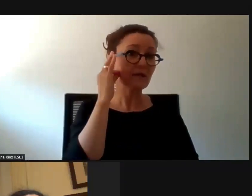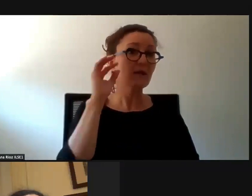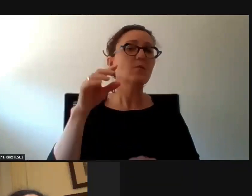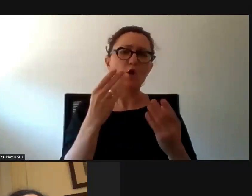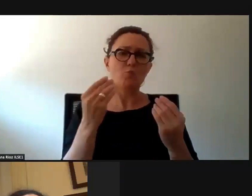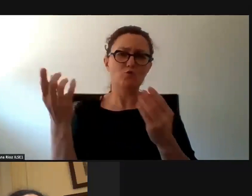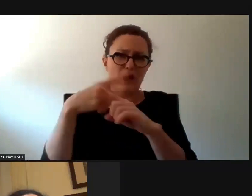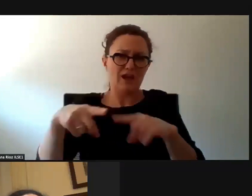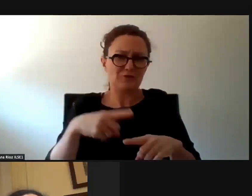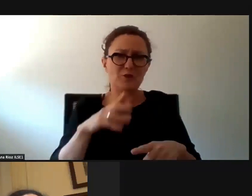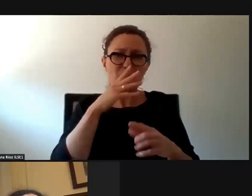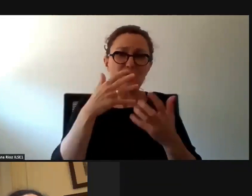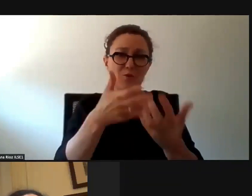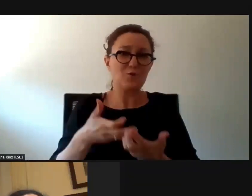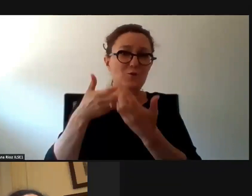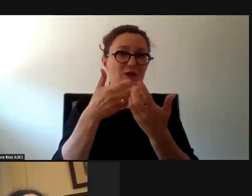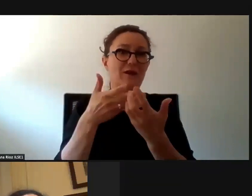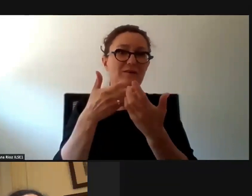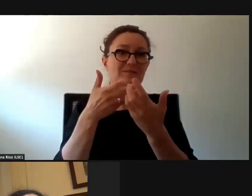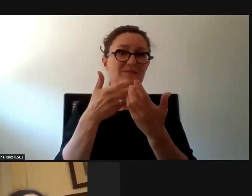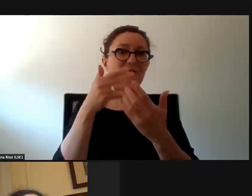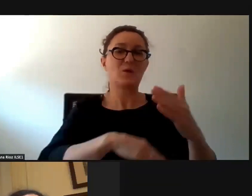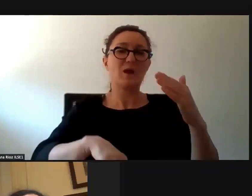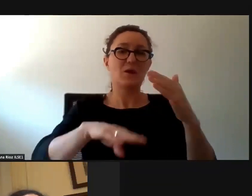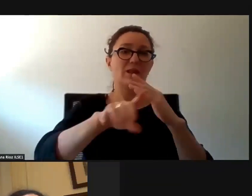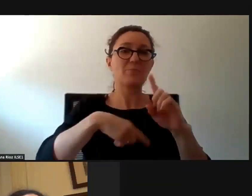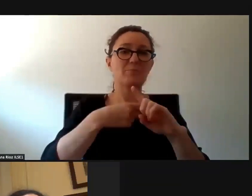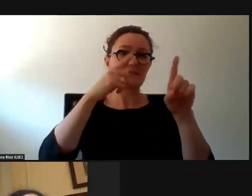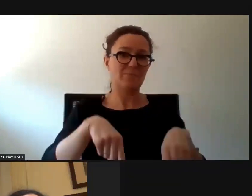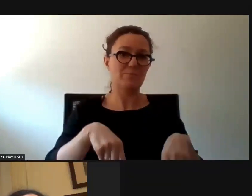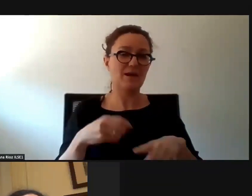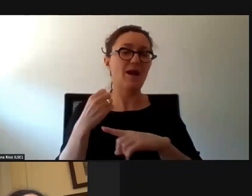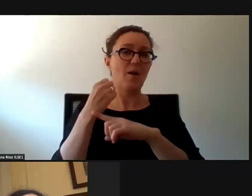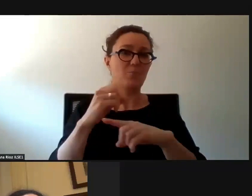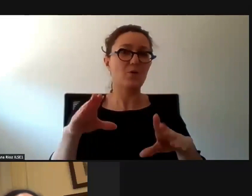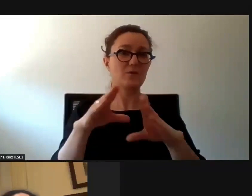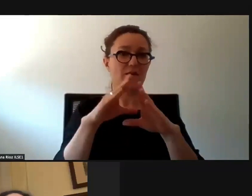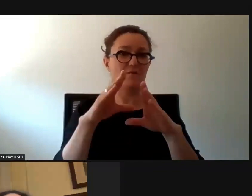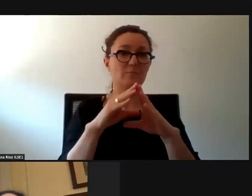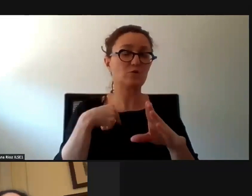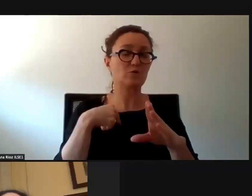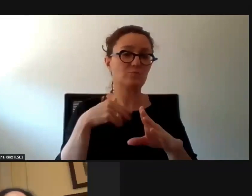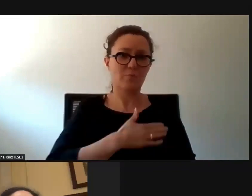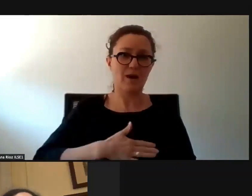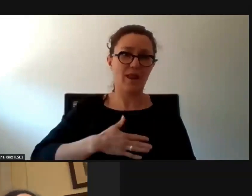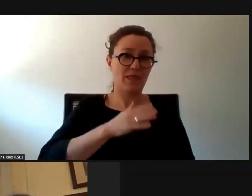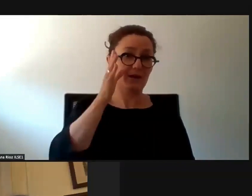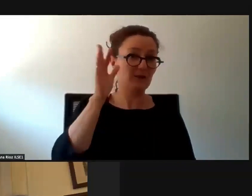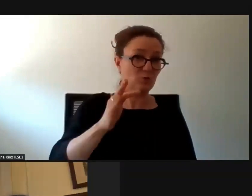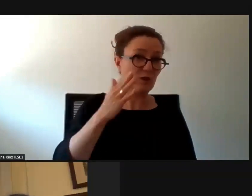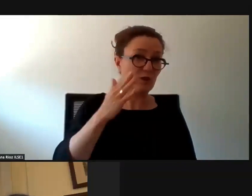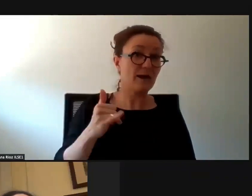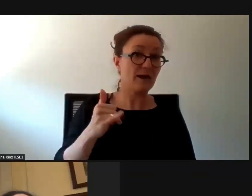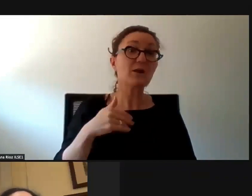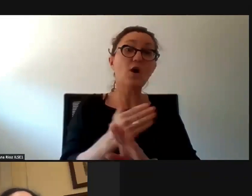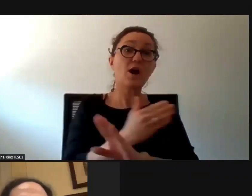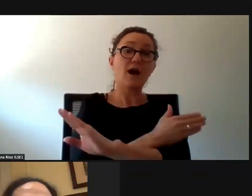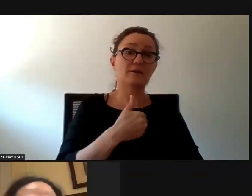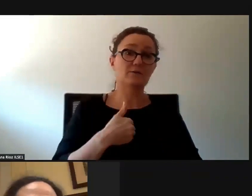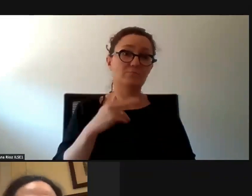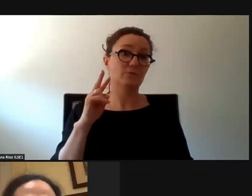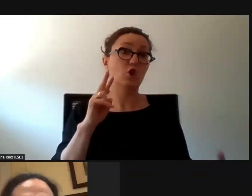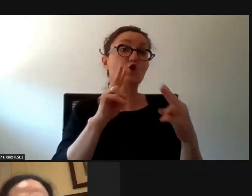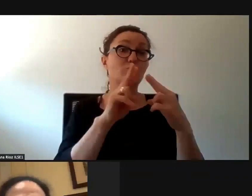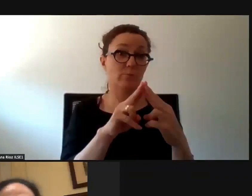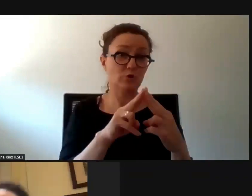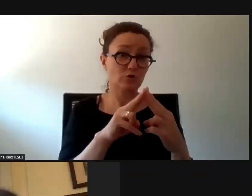igualdad y por el feminismo y que también es un lujo escucharla, aprender con ella. Gracias, Miguel. Como dicen en algunos sitios, sí. Nos vemos, ojalá que